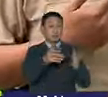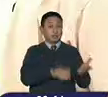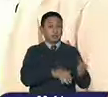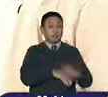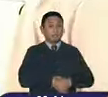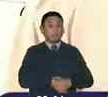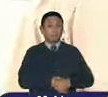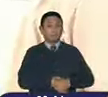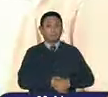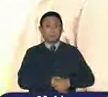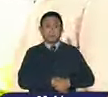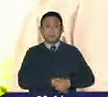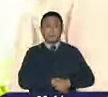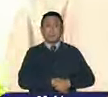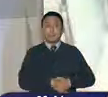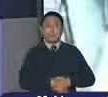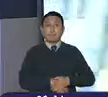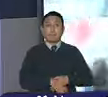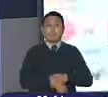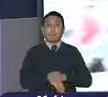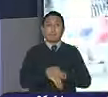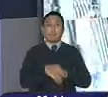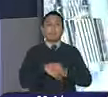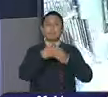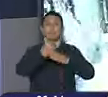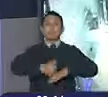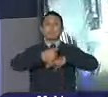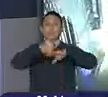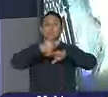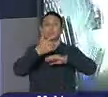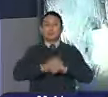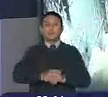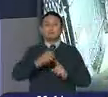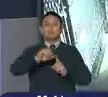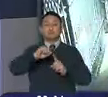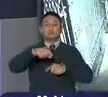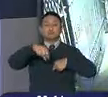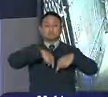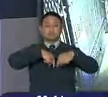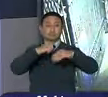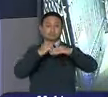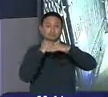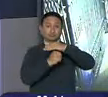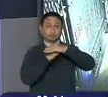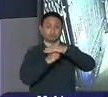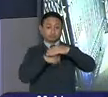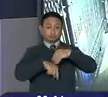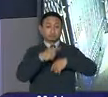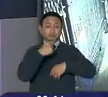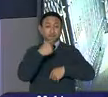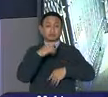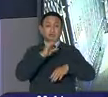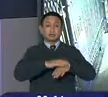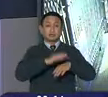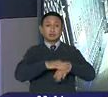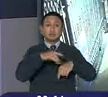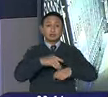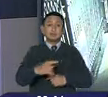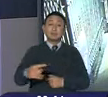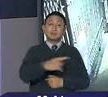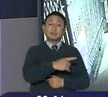informó Iván Casamen. Autoridades del sistema de transporte Metrovía se pronunciaron respecto al robo sufrido